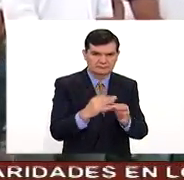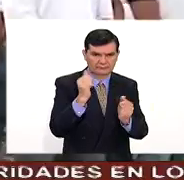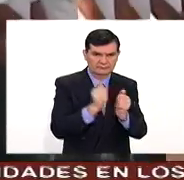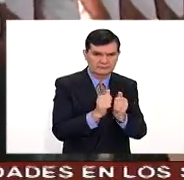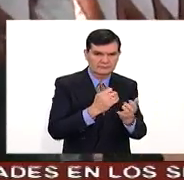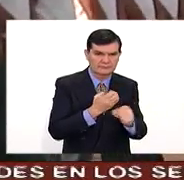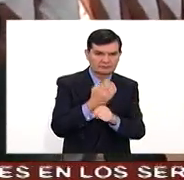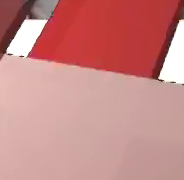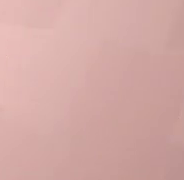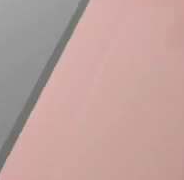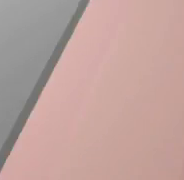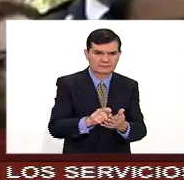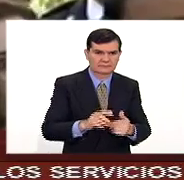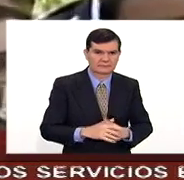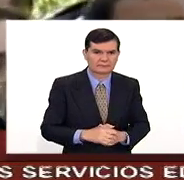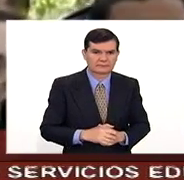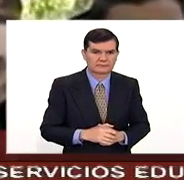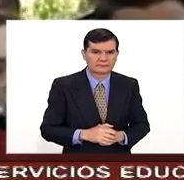de Derecho.